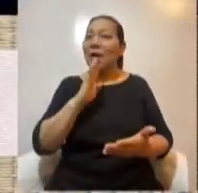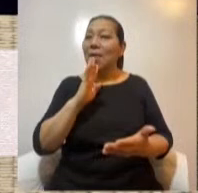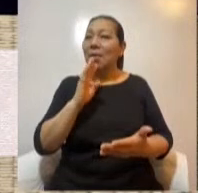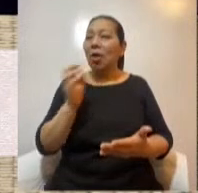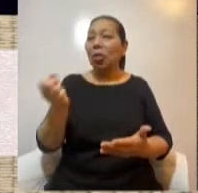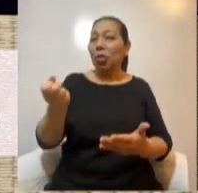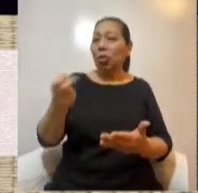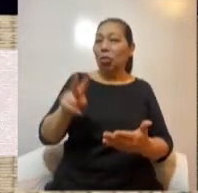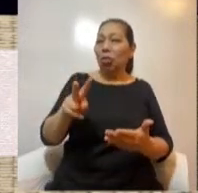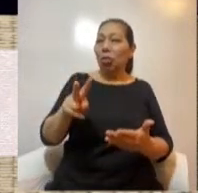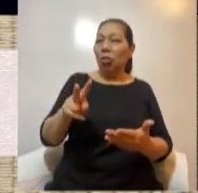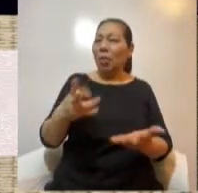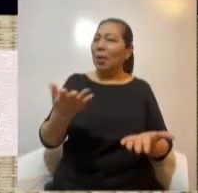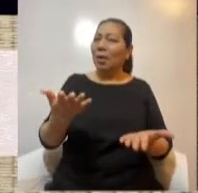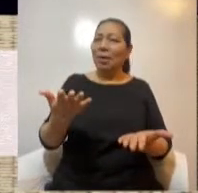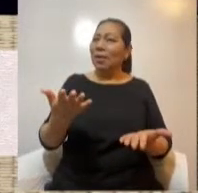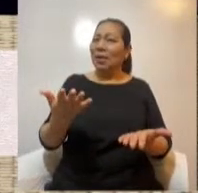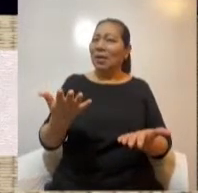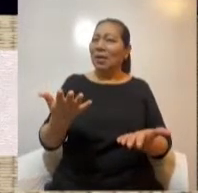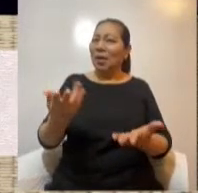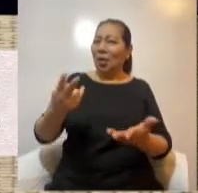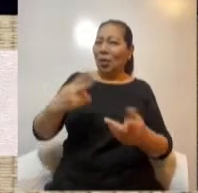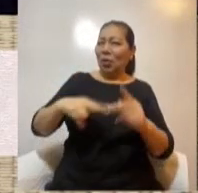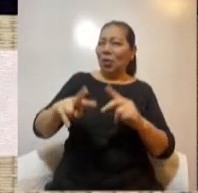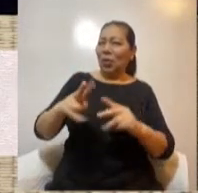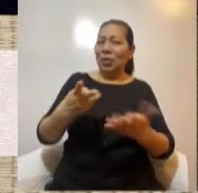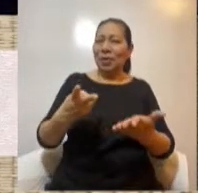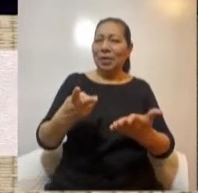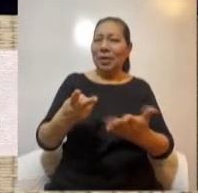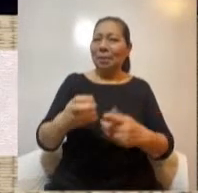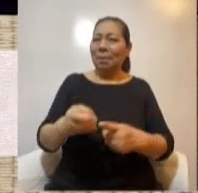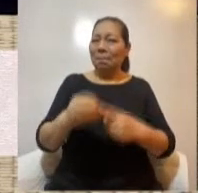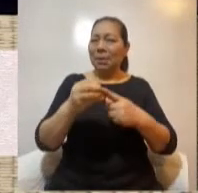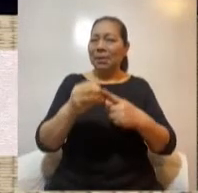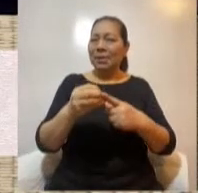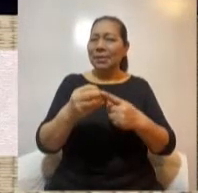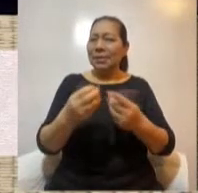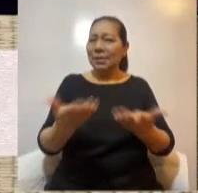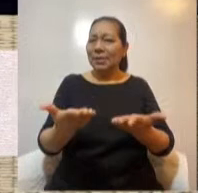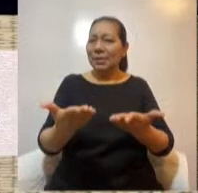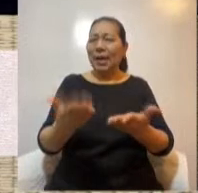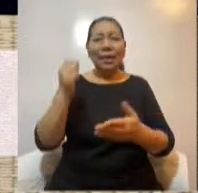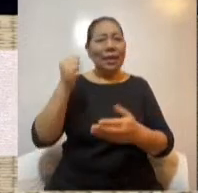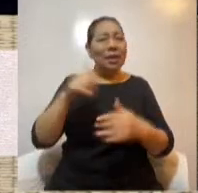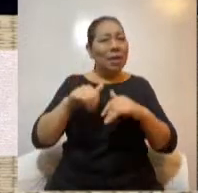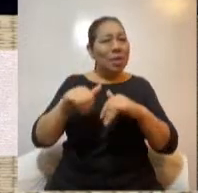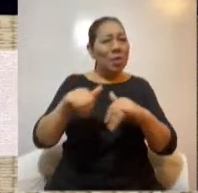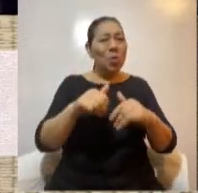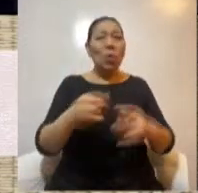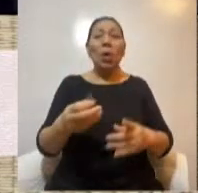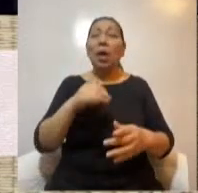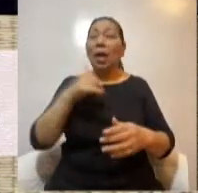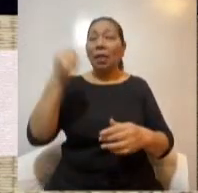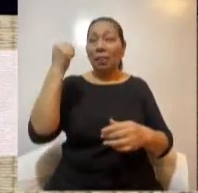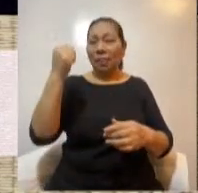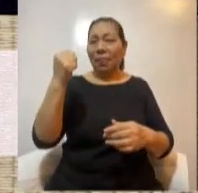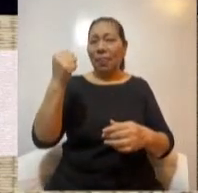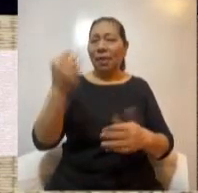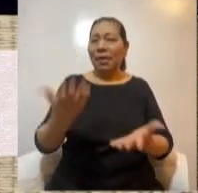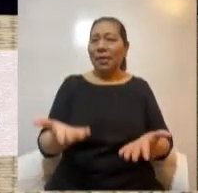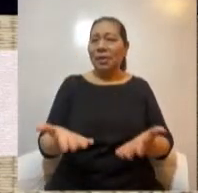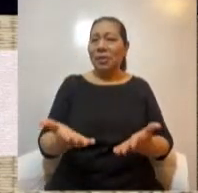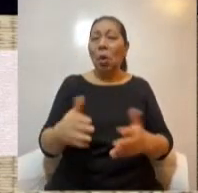habla del doble, en un primer momento, de la doble condición del principio del derecho a la igualdad, ¿no? Del principio y